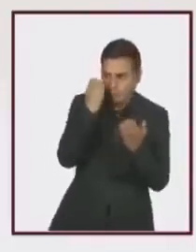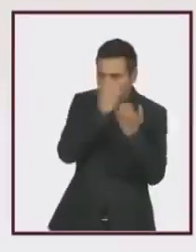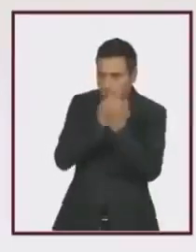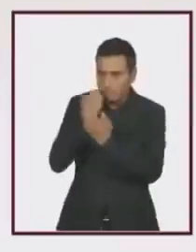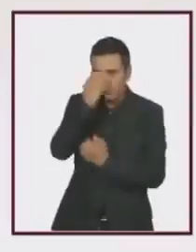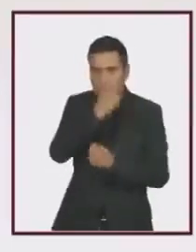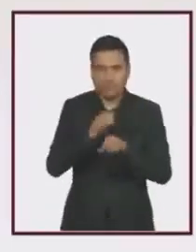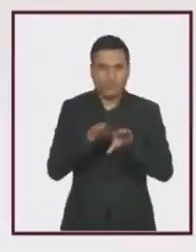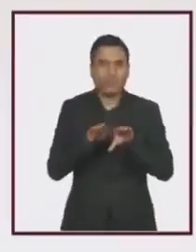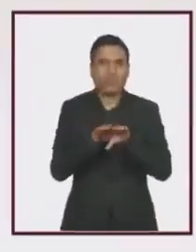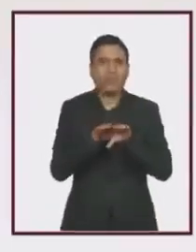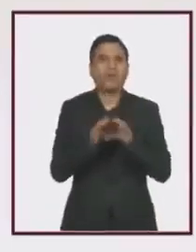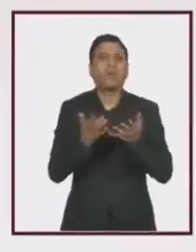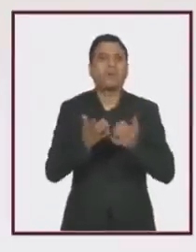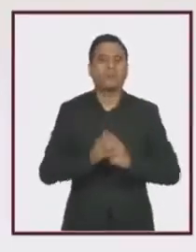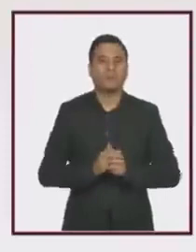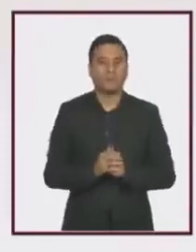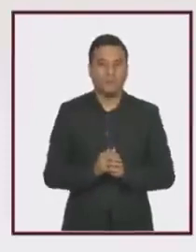Bueno,